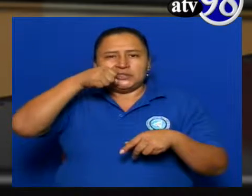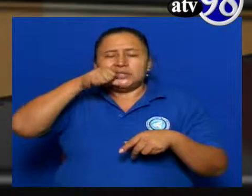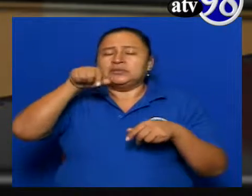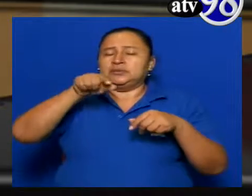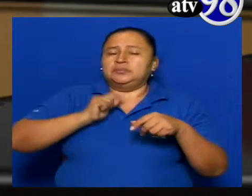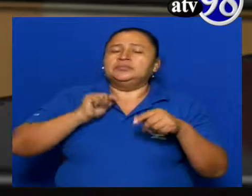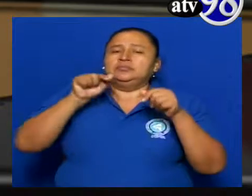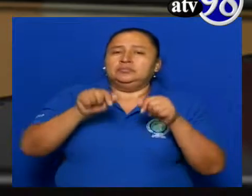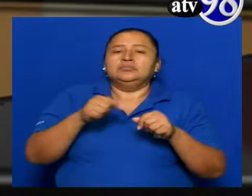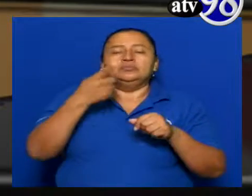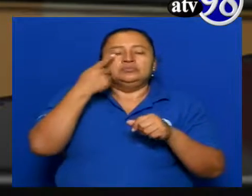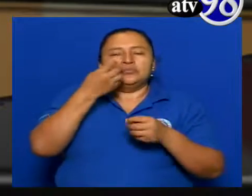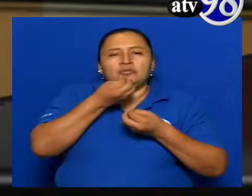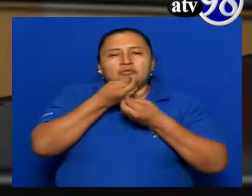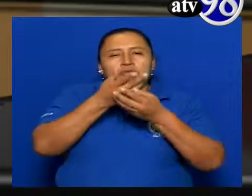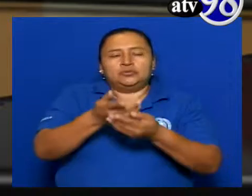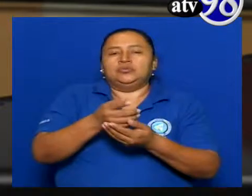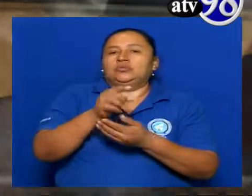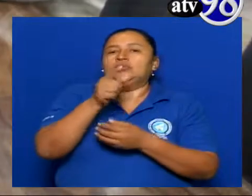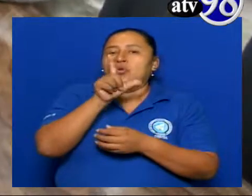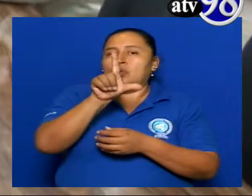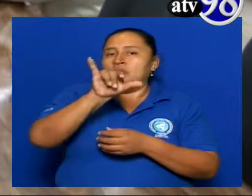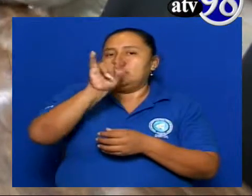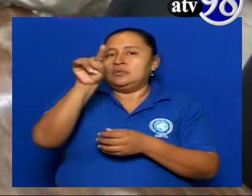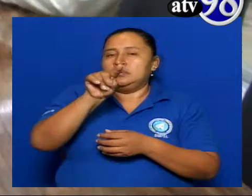Liz Escoto.